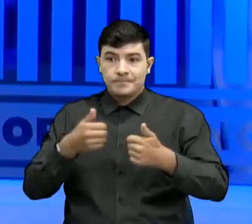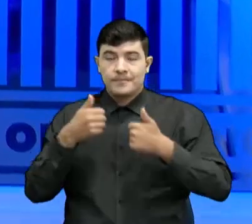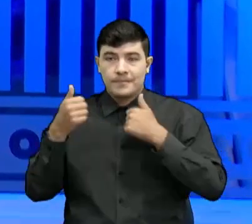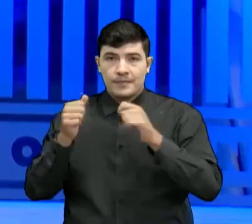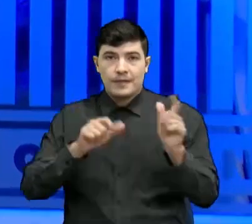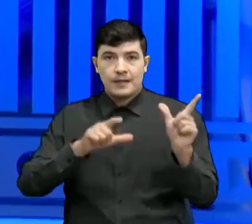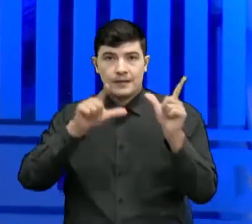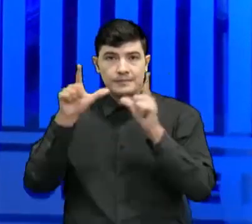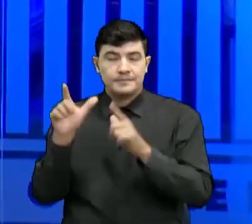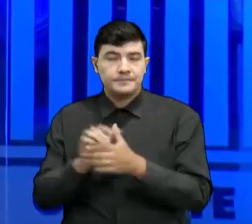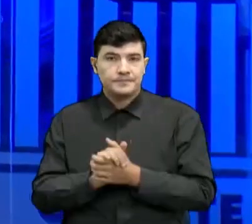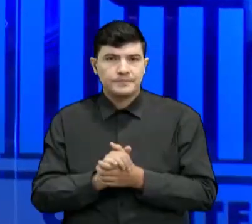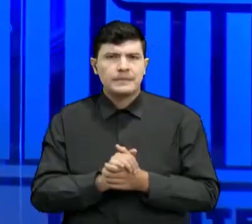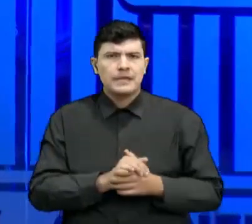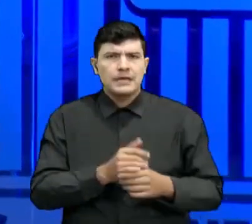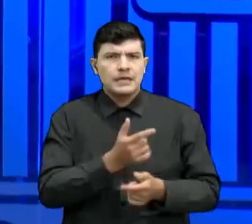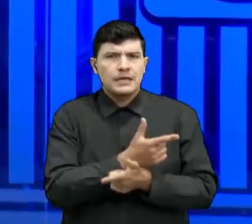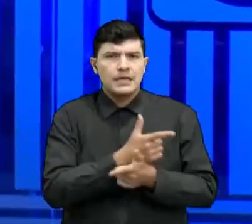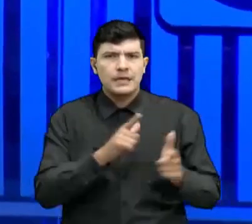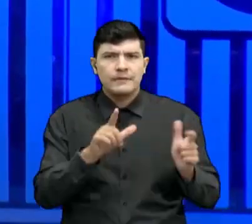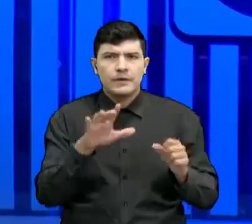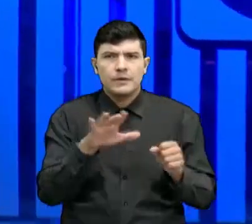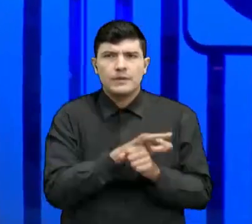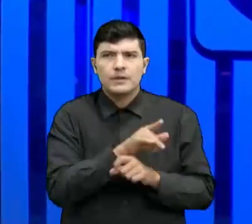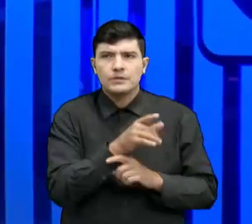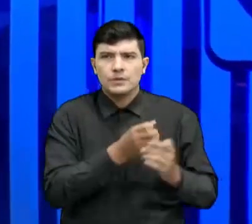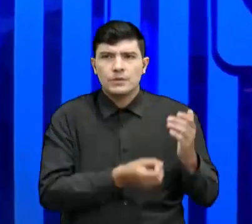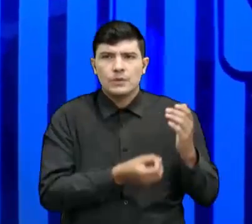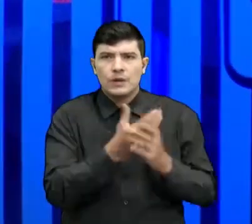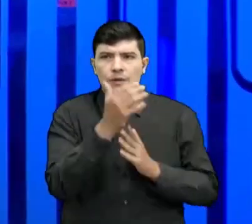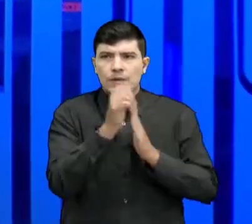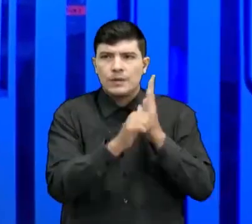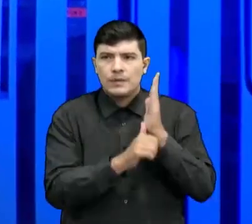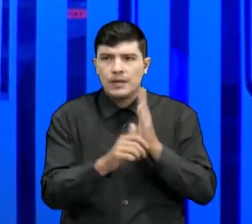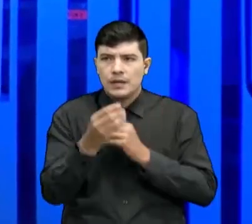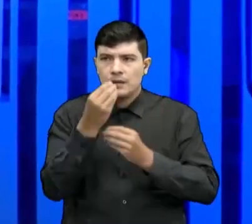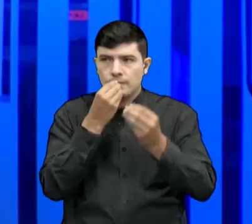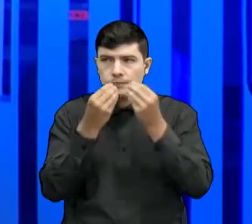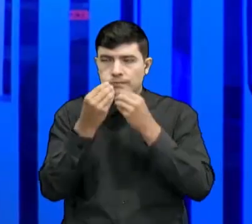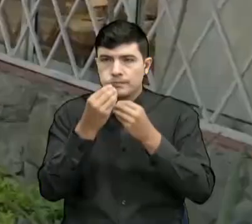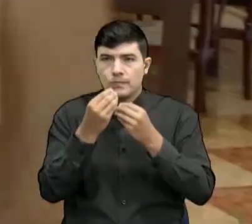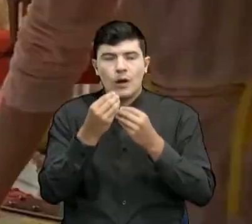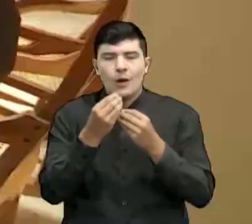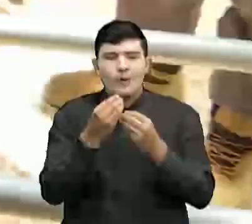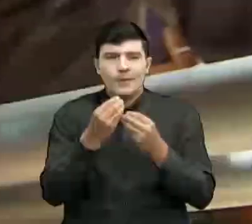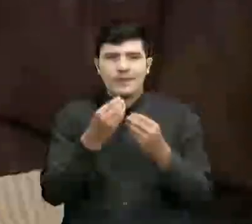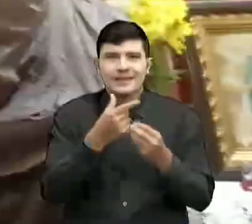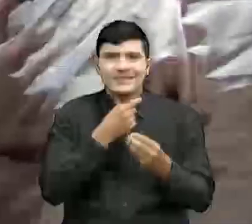libre y ocupado es la nueva serie de comedia que muy pronto llegará a las pantallas del canal drogba